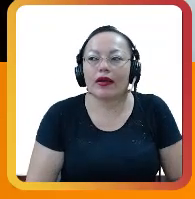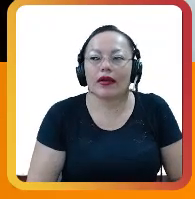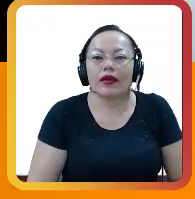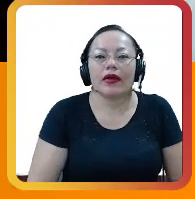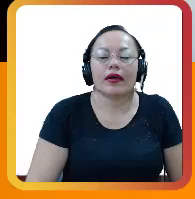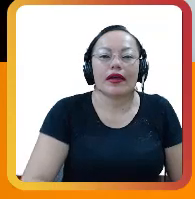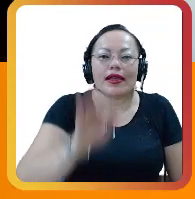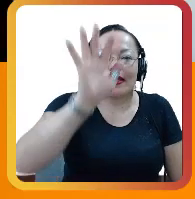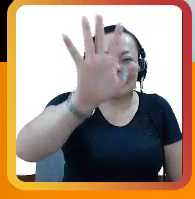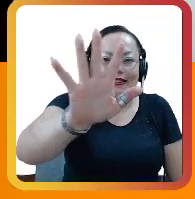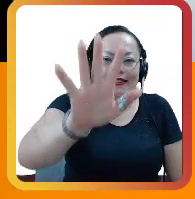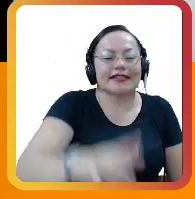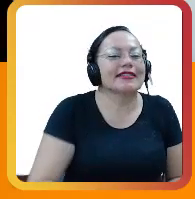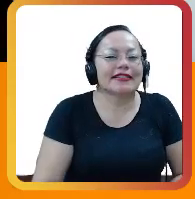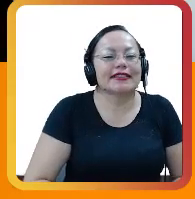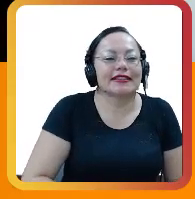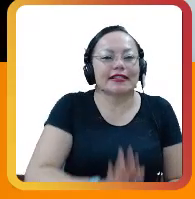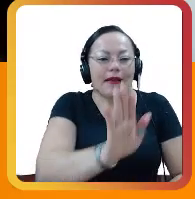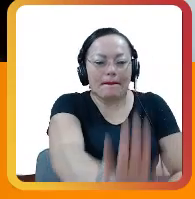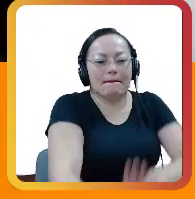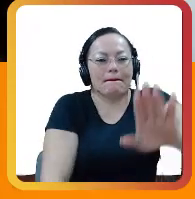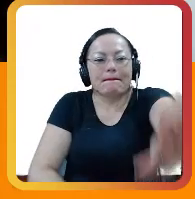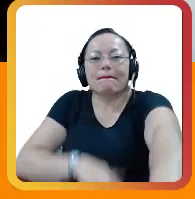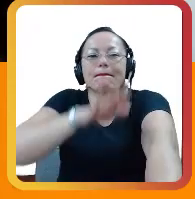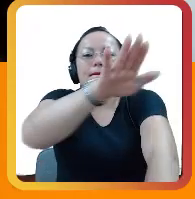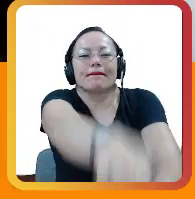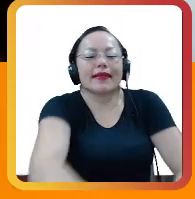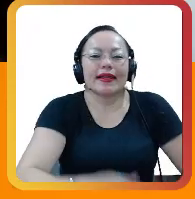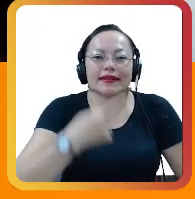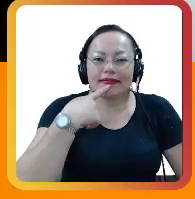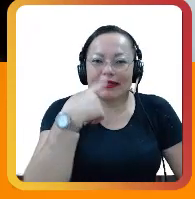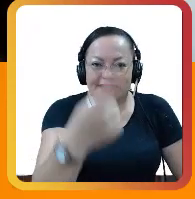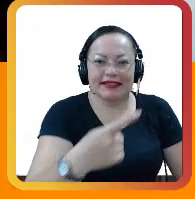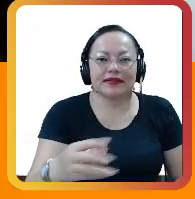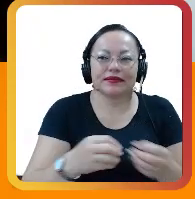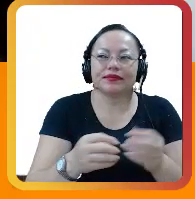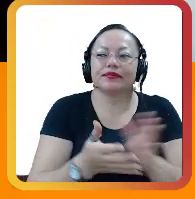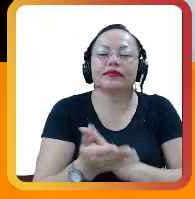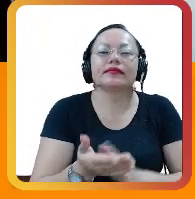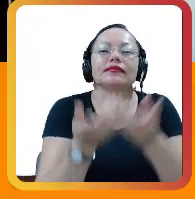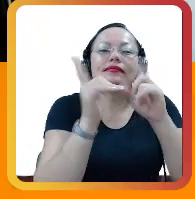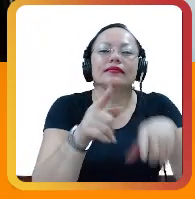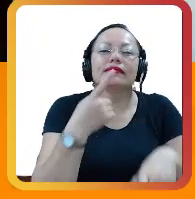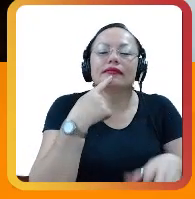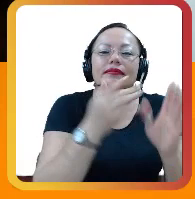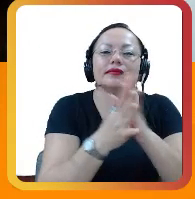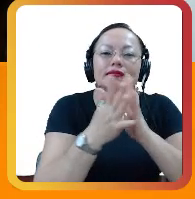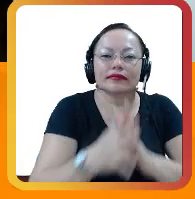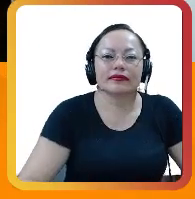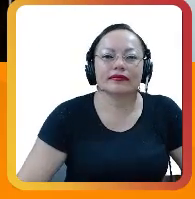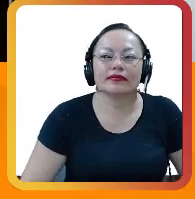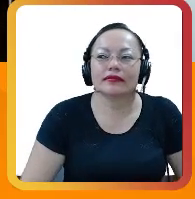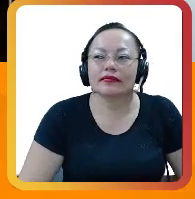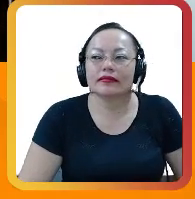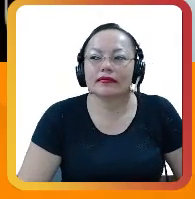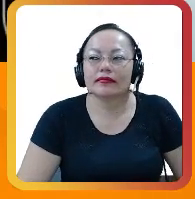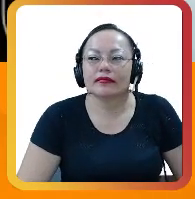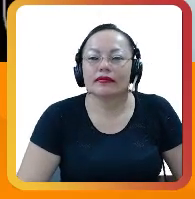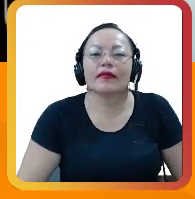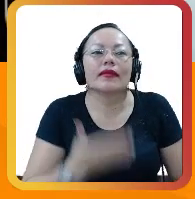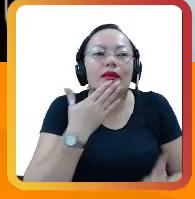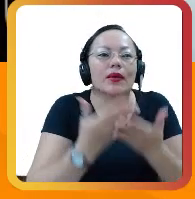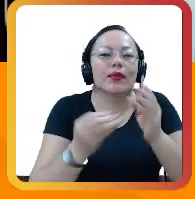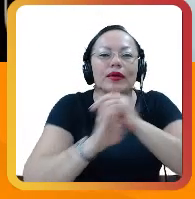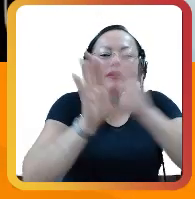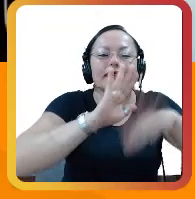5 pasos largos. Es lo que tiene que haber de distancia entre una persona y la otra. Por aquí dice también, a ver quién más. Buenos días